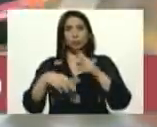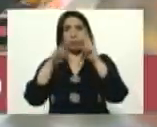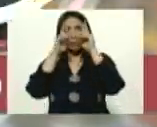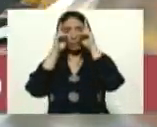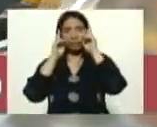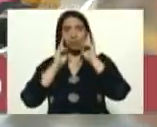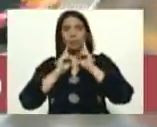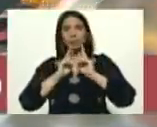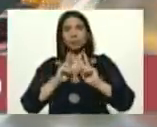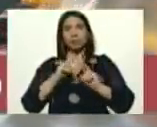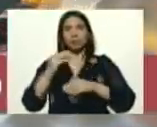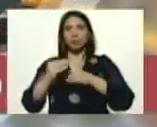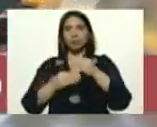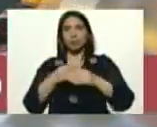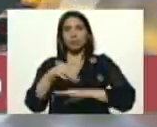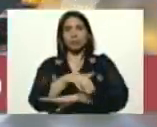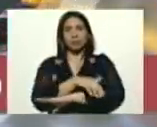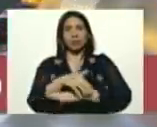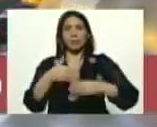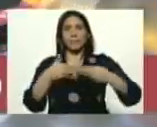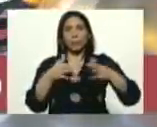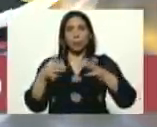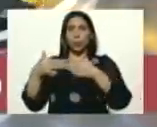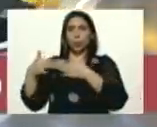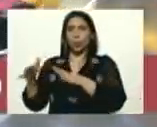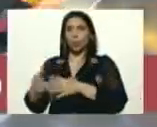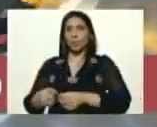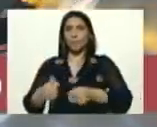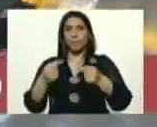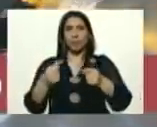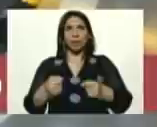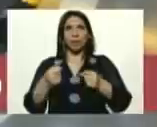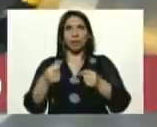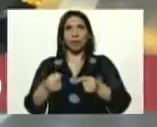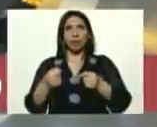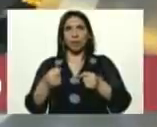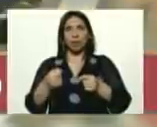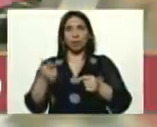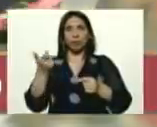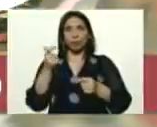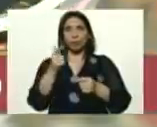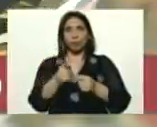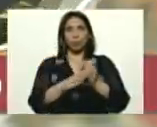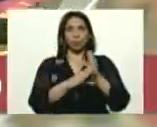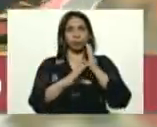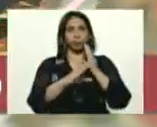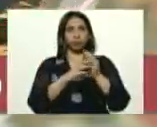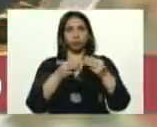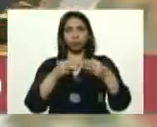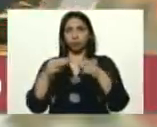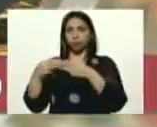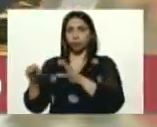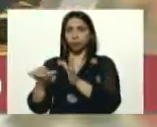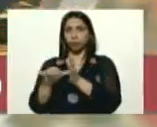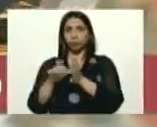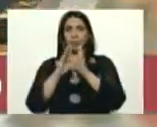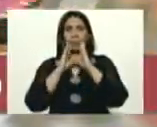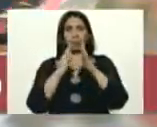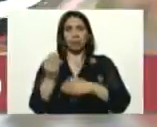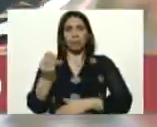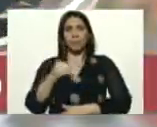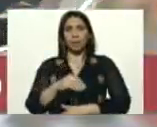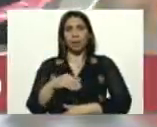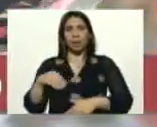desinfección que se hacen en las calles públicas, en los mercados, en el transporte público, donde en las avenidas donde hay más